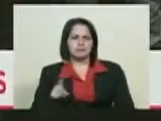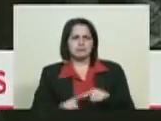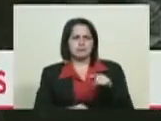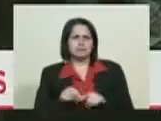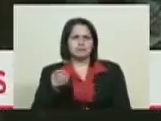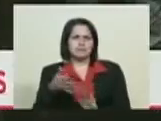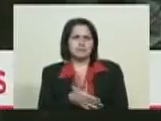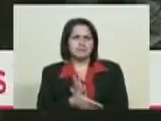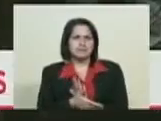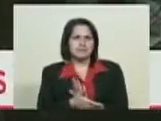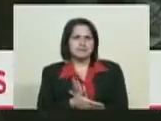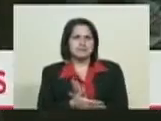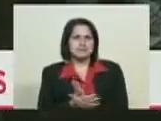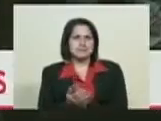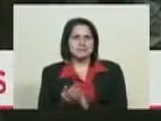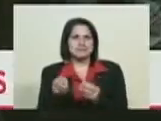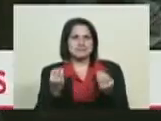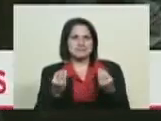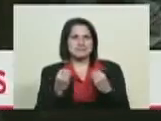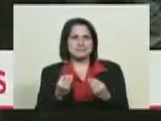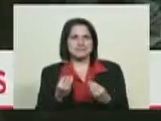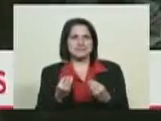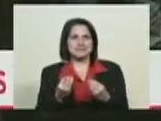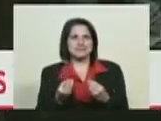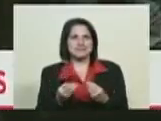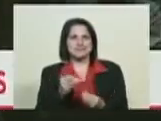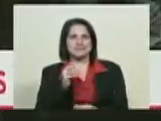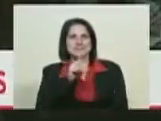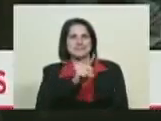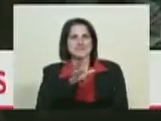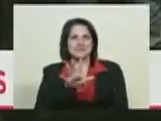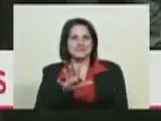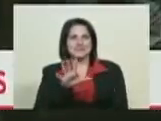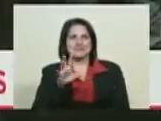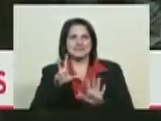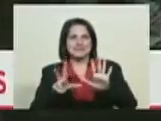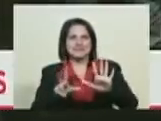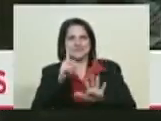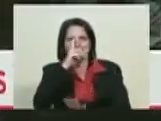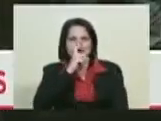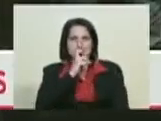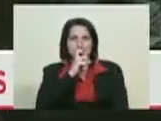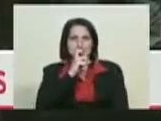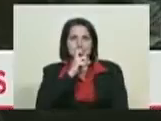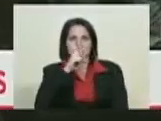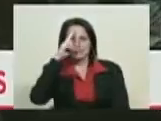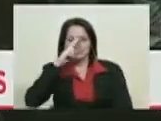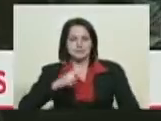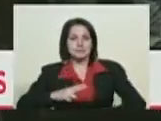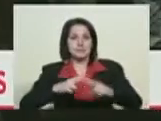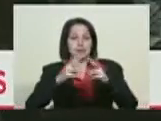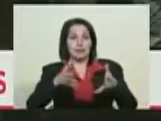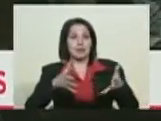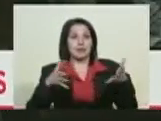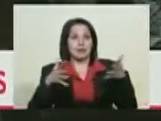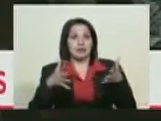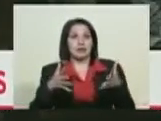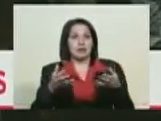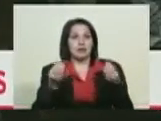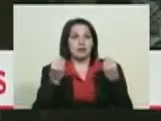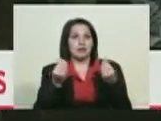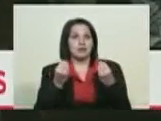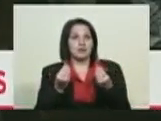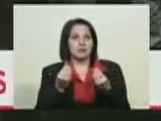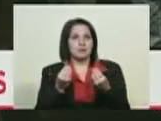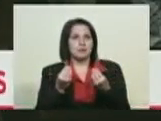estamos conmemorando 158 años de la victoria del Ejército